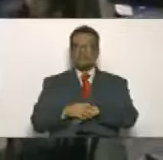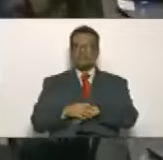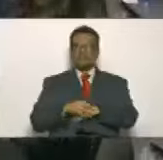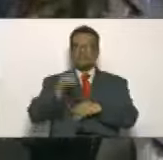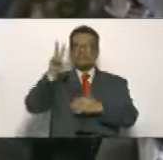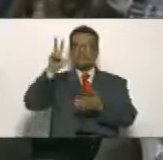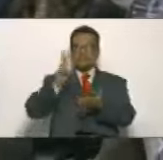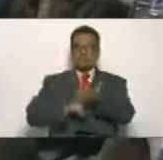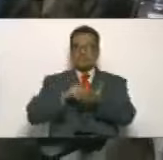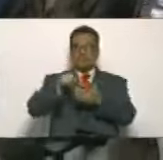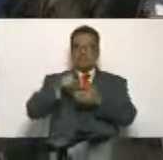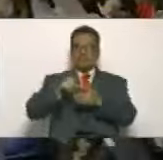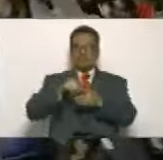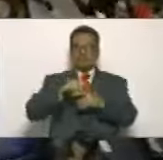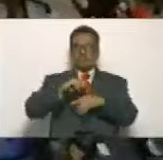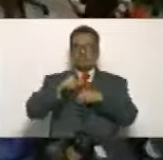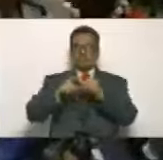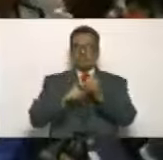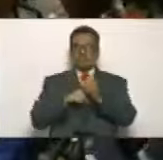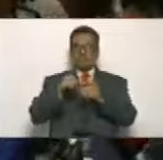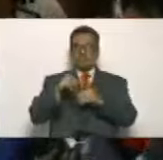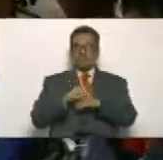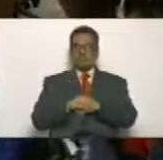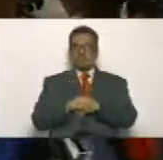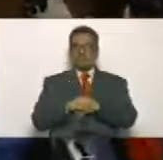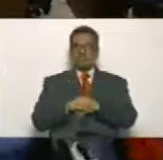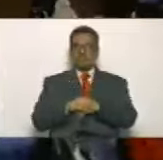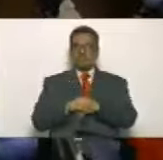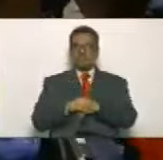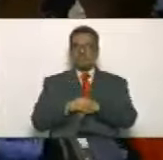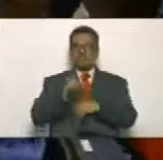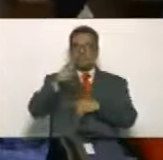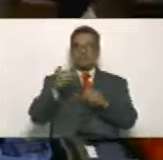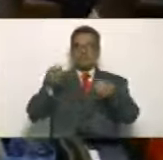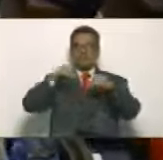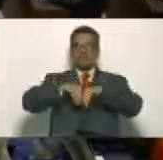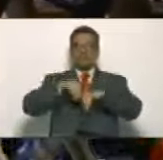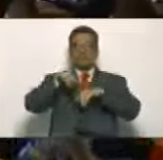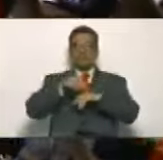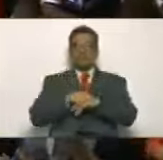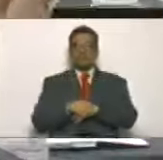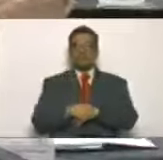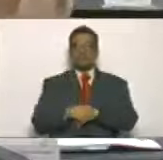Queda aprobada por mayoría calificada este acuerdo.